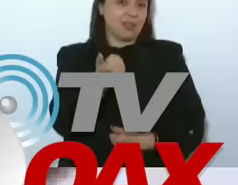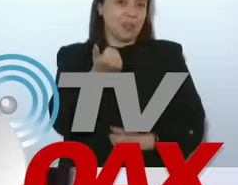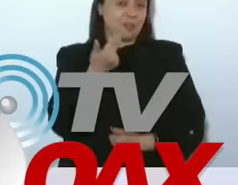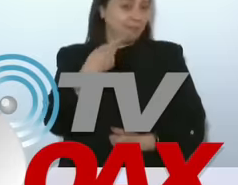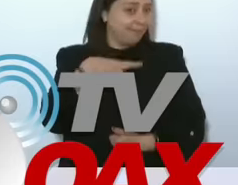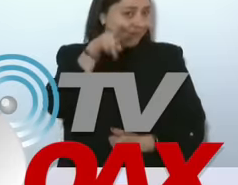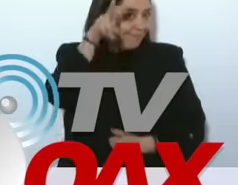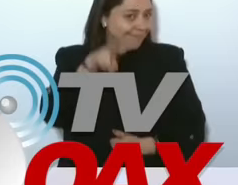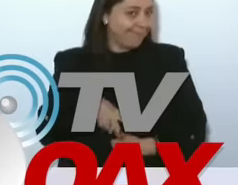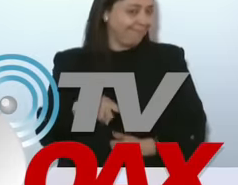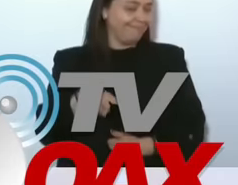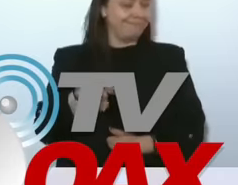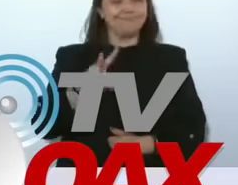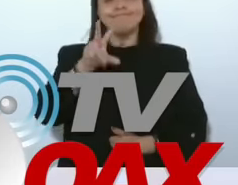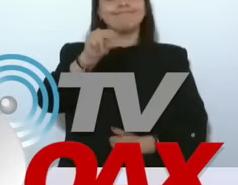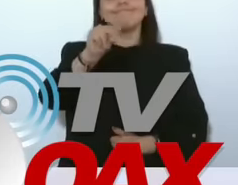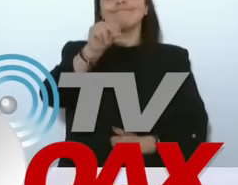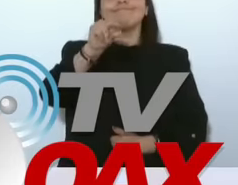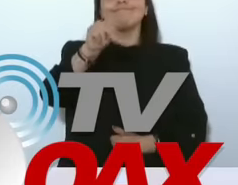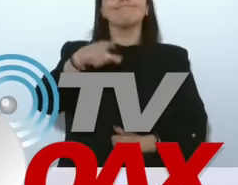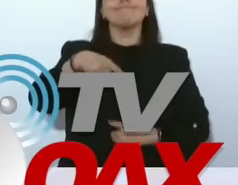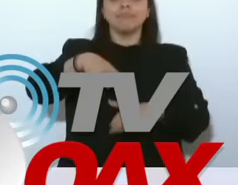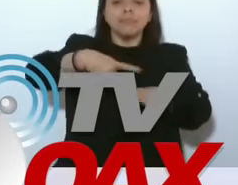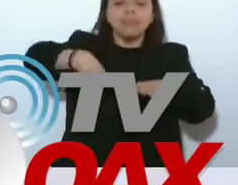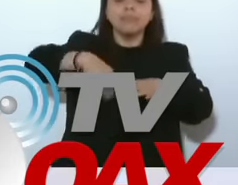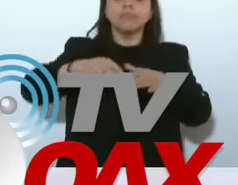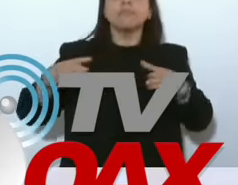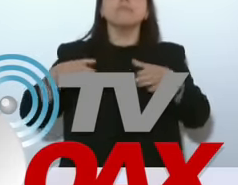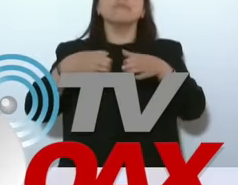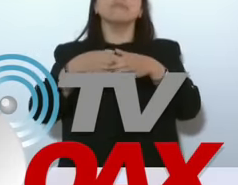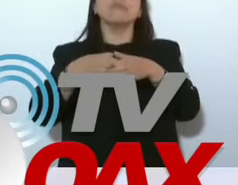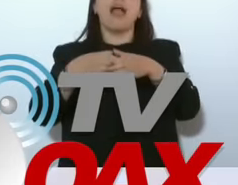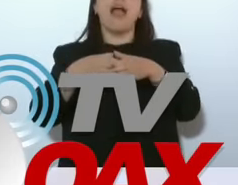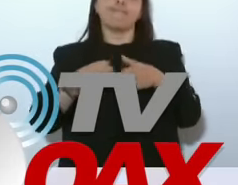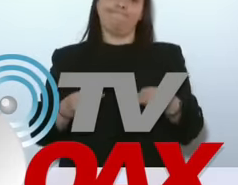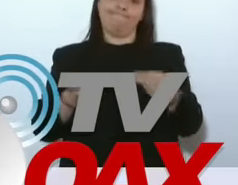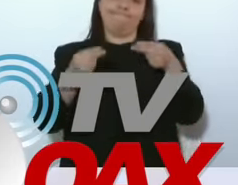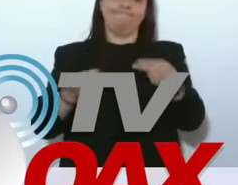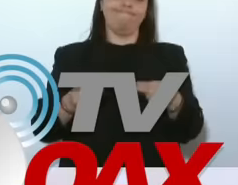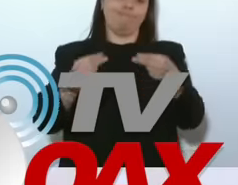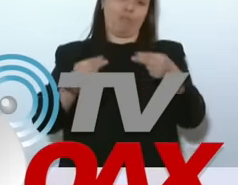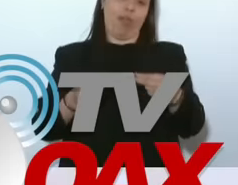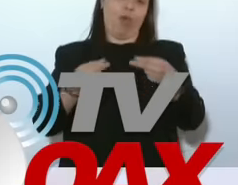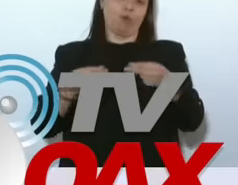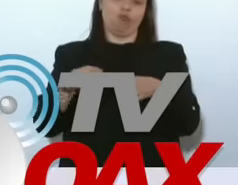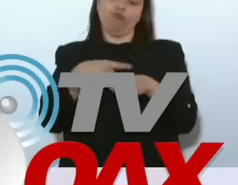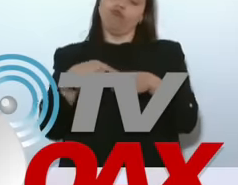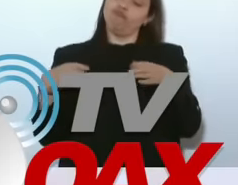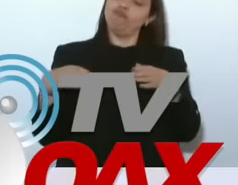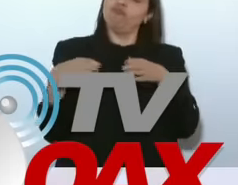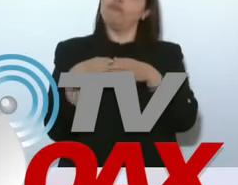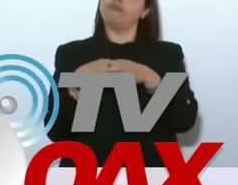Era porque ellos tenían el negocio y era un monopolio.